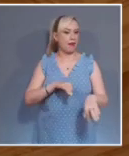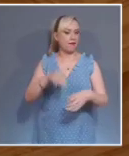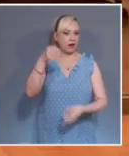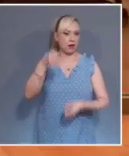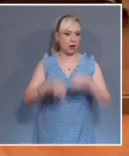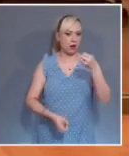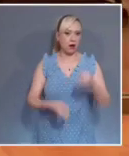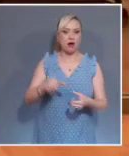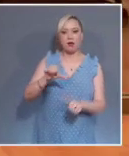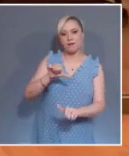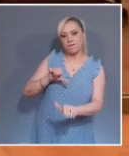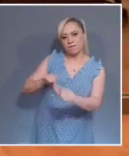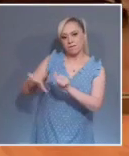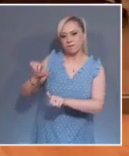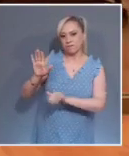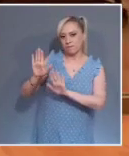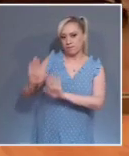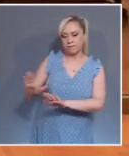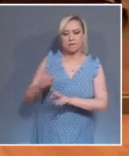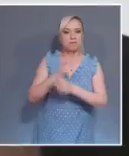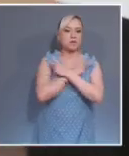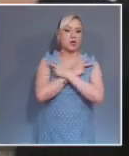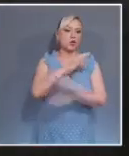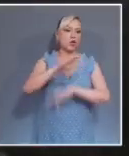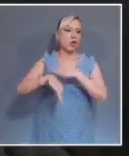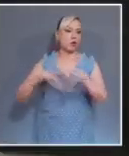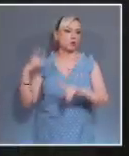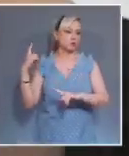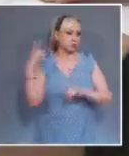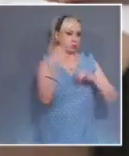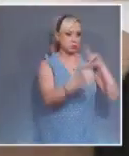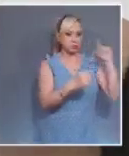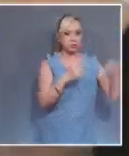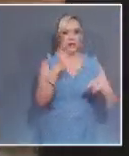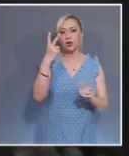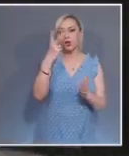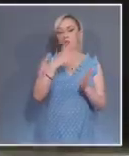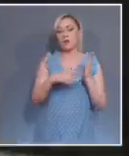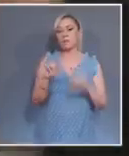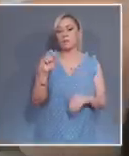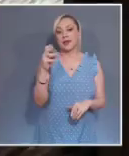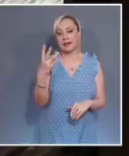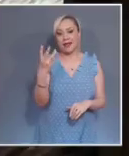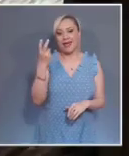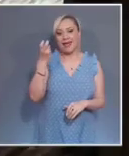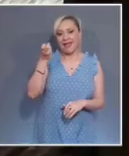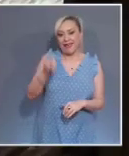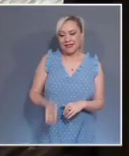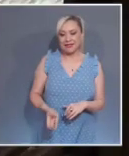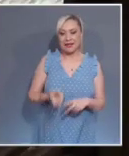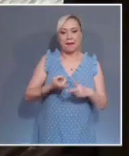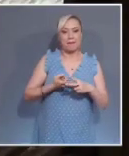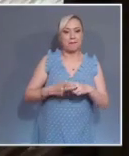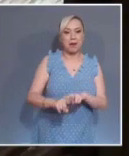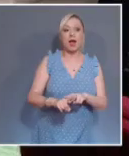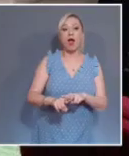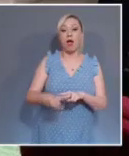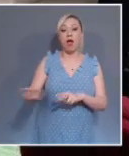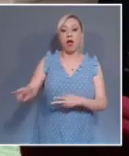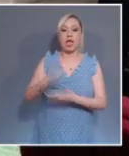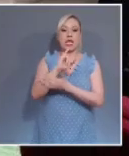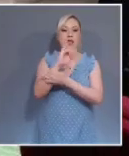e iniciar el segundo periodo de sesiones 2023, los consejeros designados para integrar la mencionada comisión rendirán un